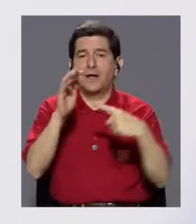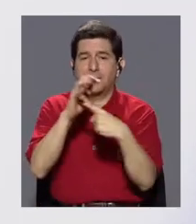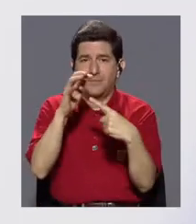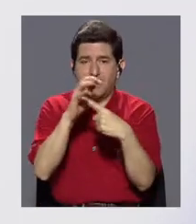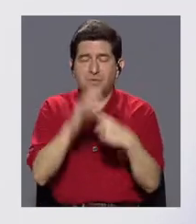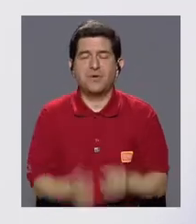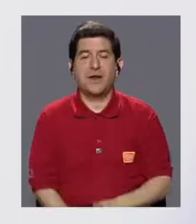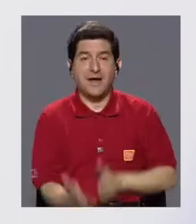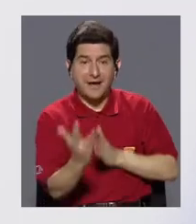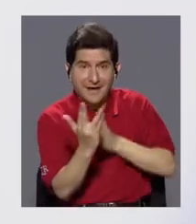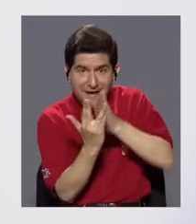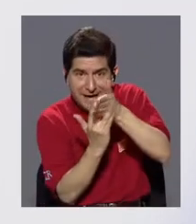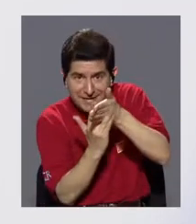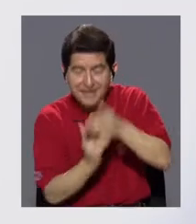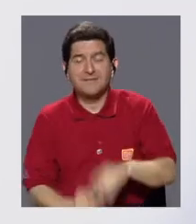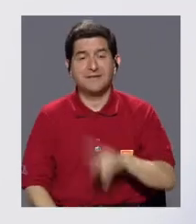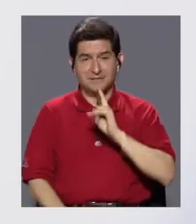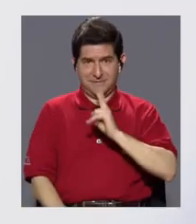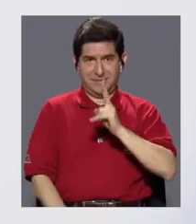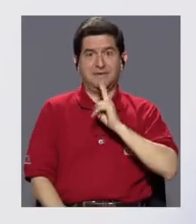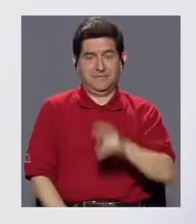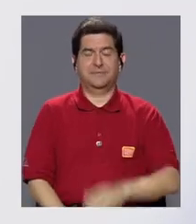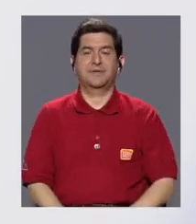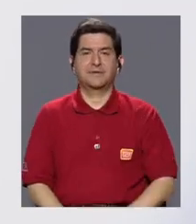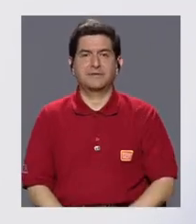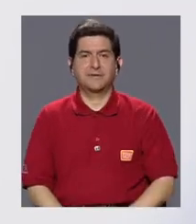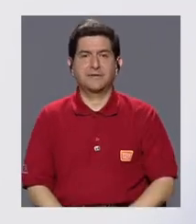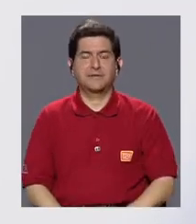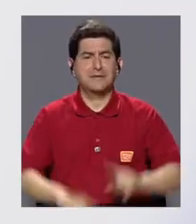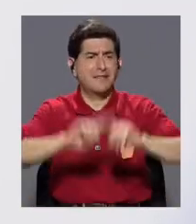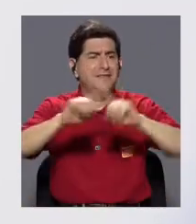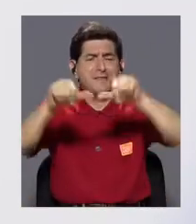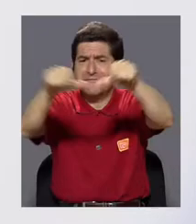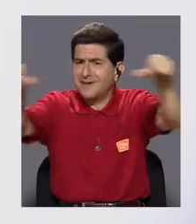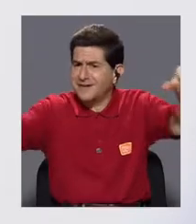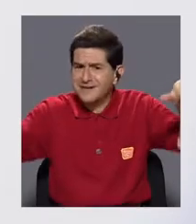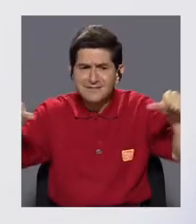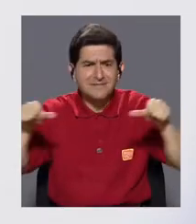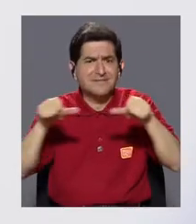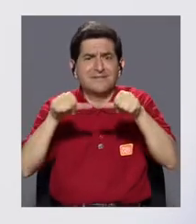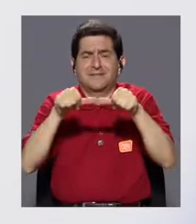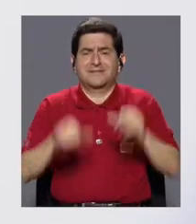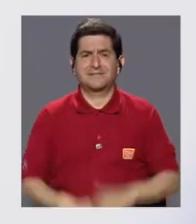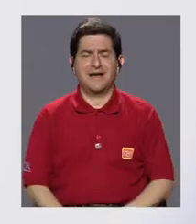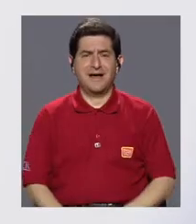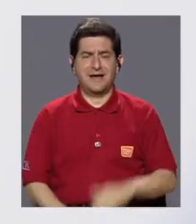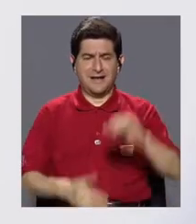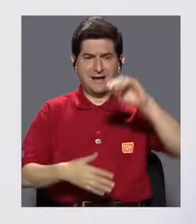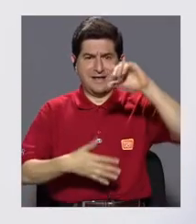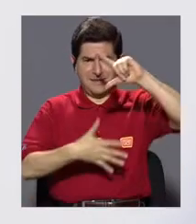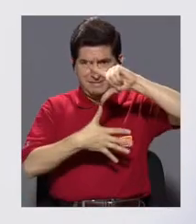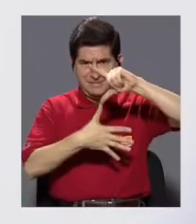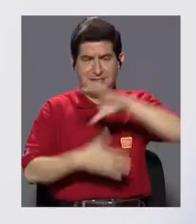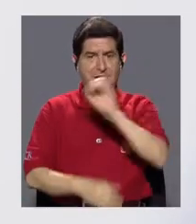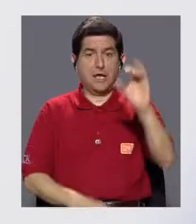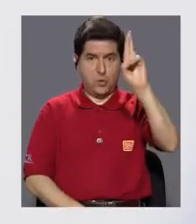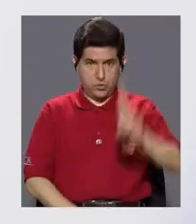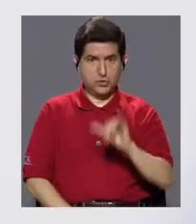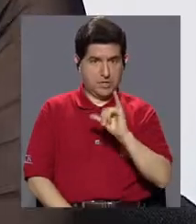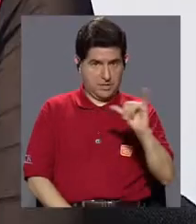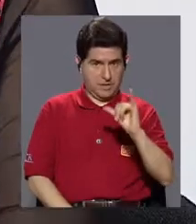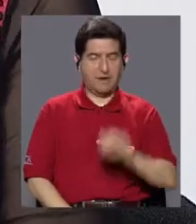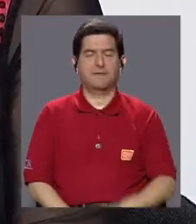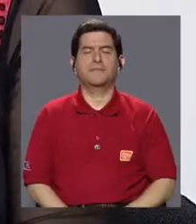es atraviesa definitivamente muchísimos sectores de américa latina y de costa